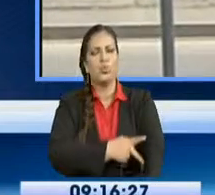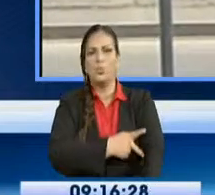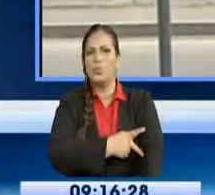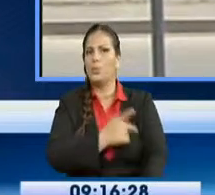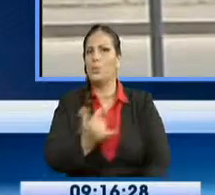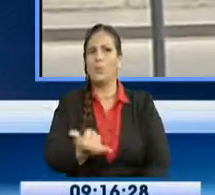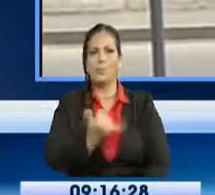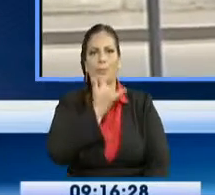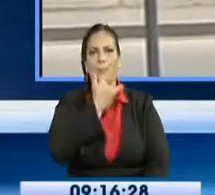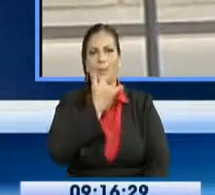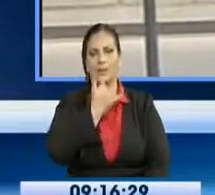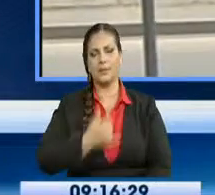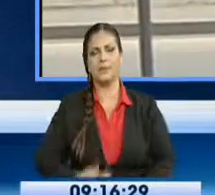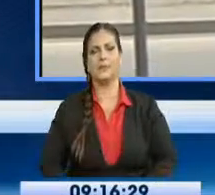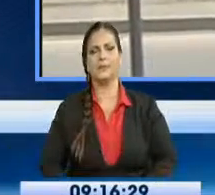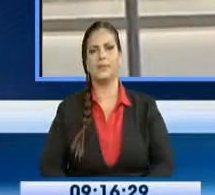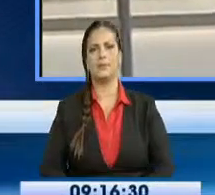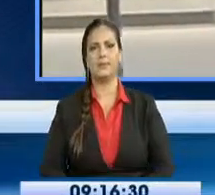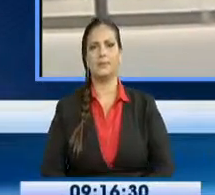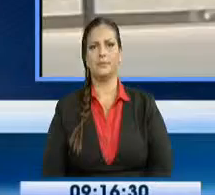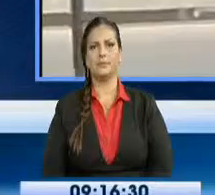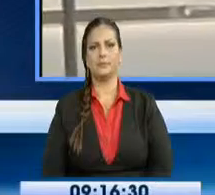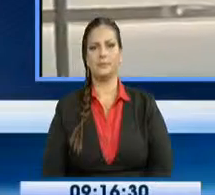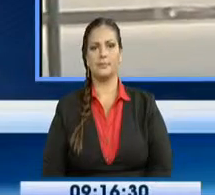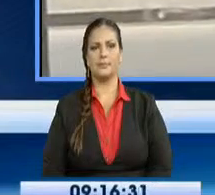arar en el mar. Y ahí,